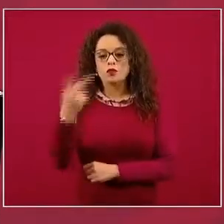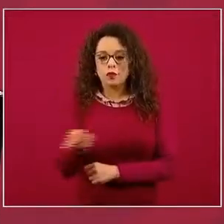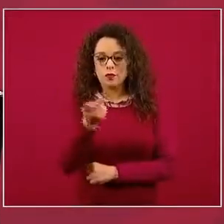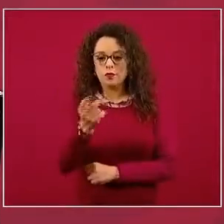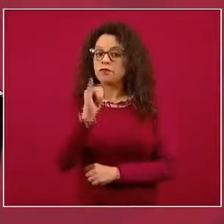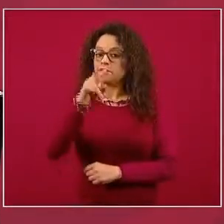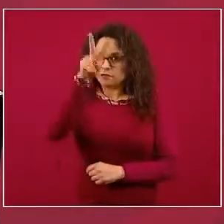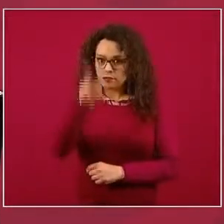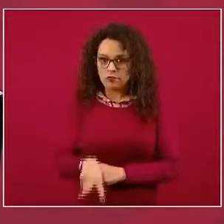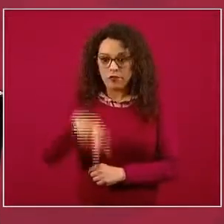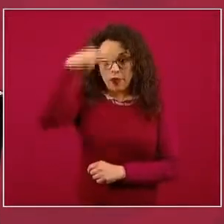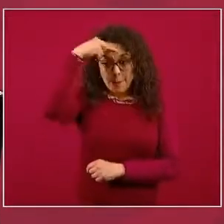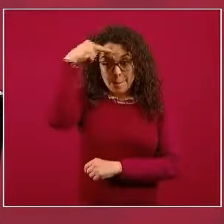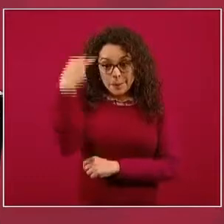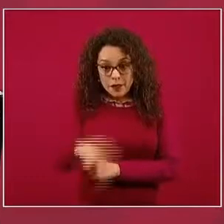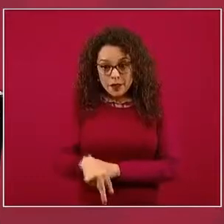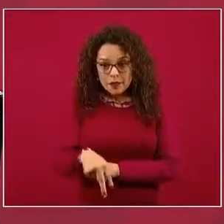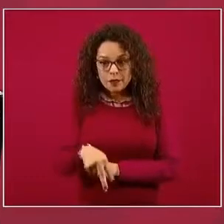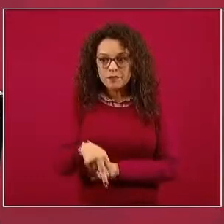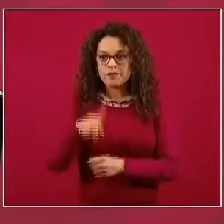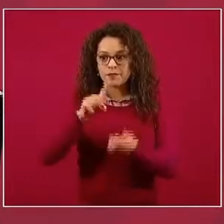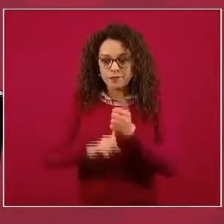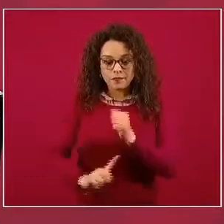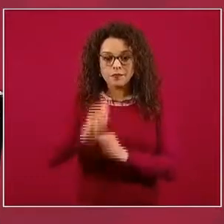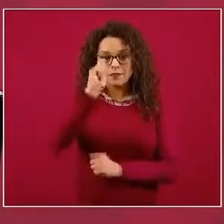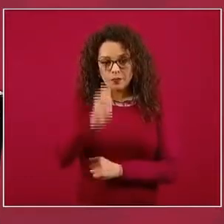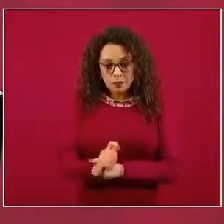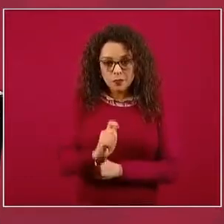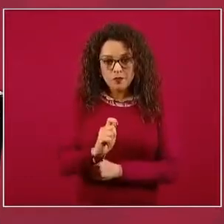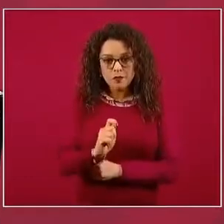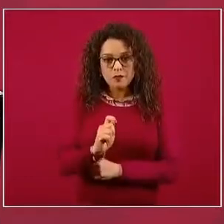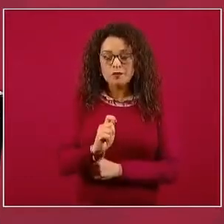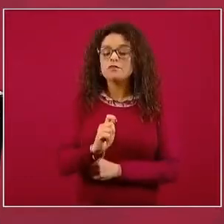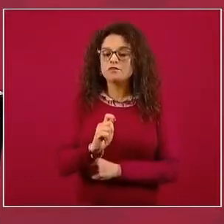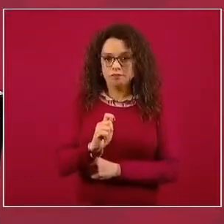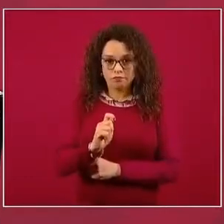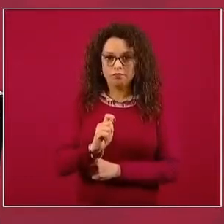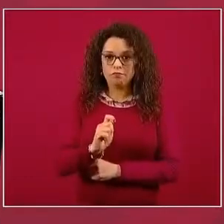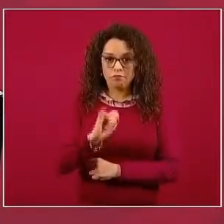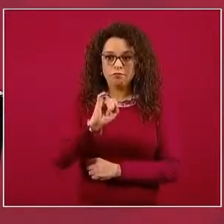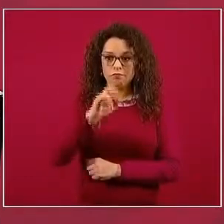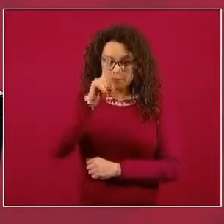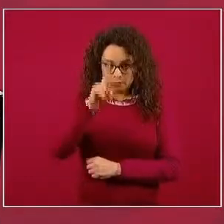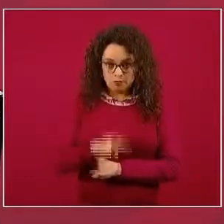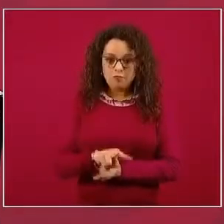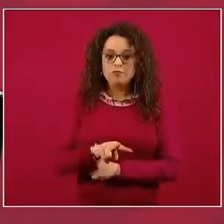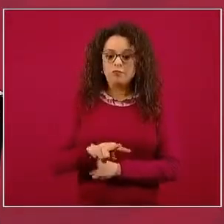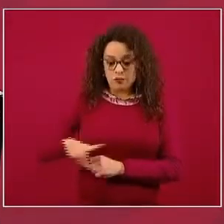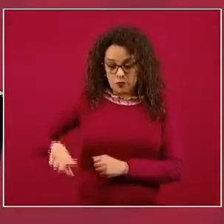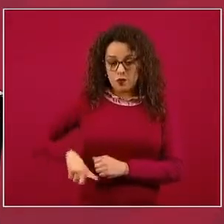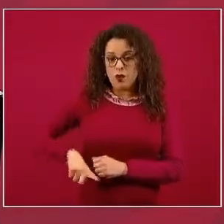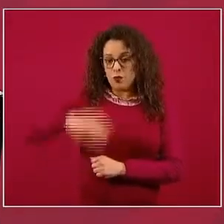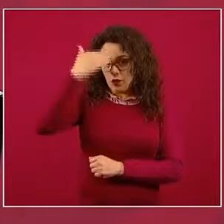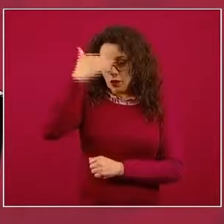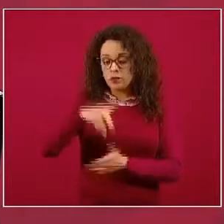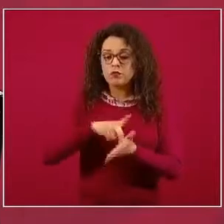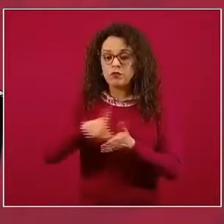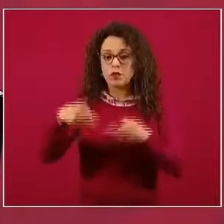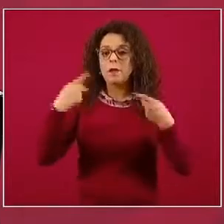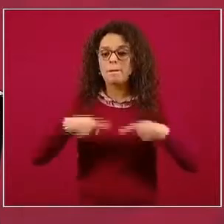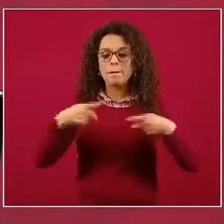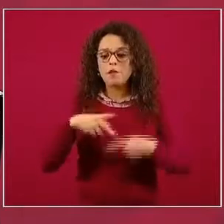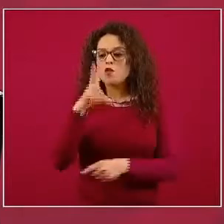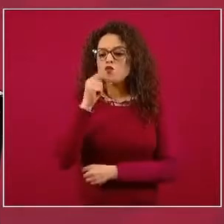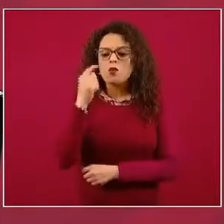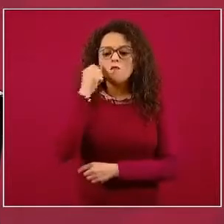México es un país que hoy tiene un gobierno que está consciente de los derechos de todas las personas, independientemente de su